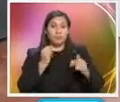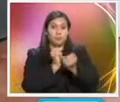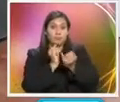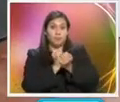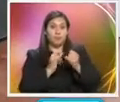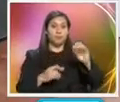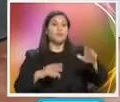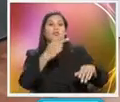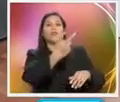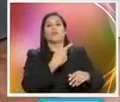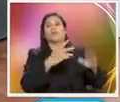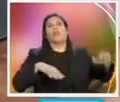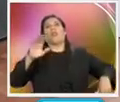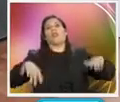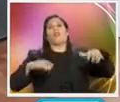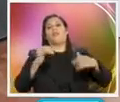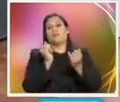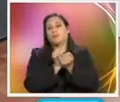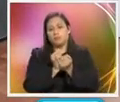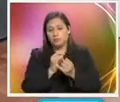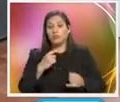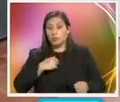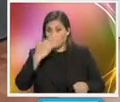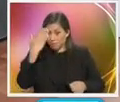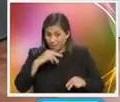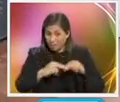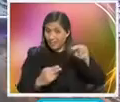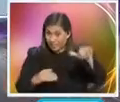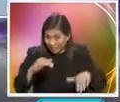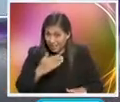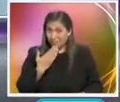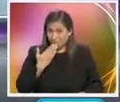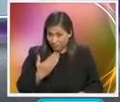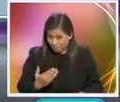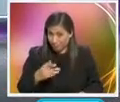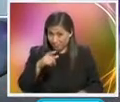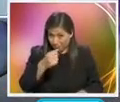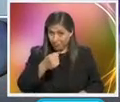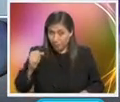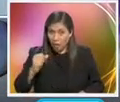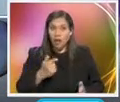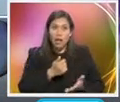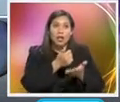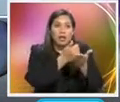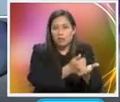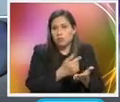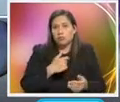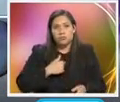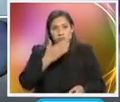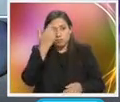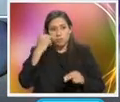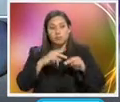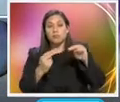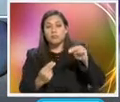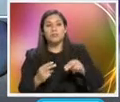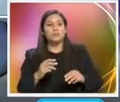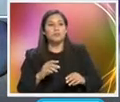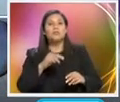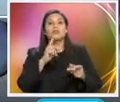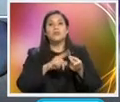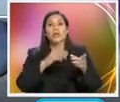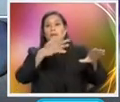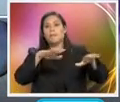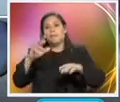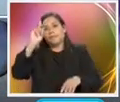están ahogando. Entonces, ten mucho cuidado con eso. Primero, sé nadar bien, entonces te voy a ayudar. Sobre todo si esta tragedia está ocurriendo en el